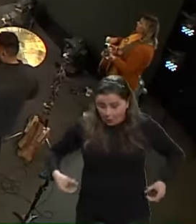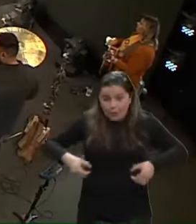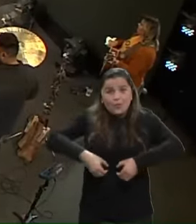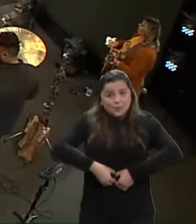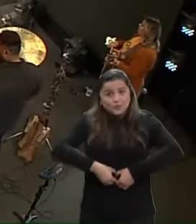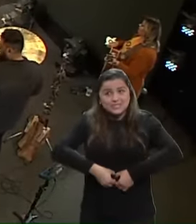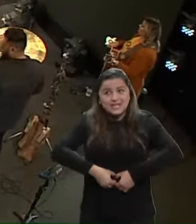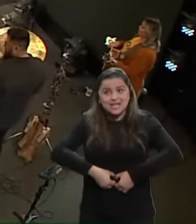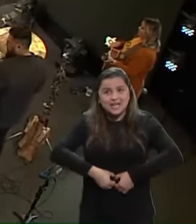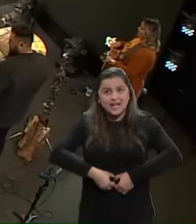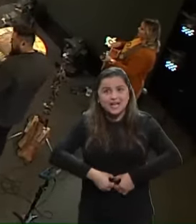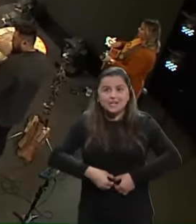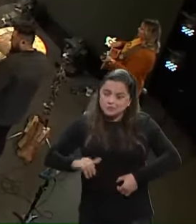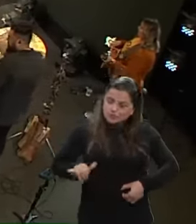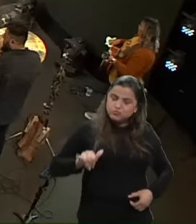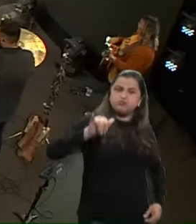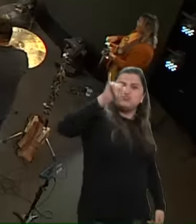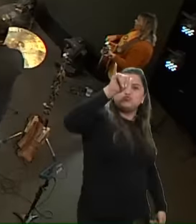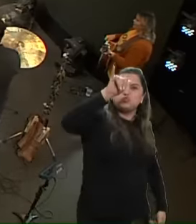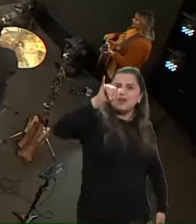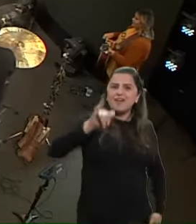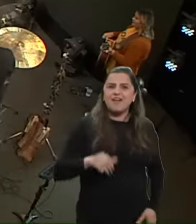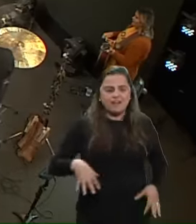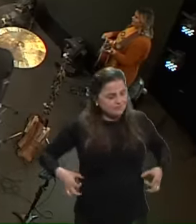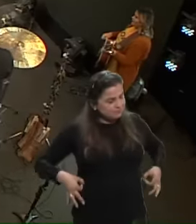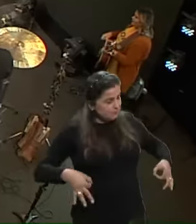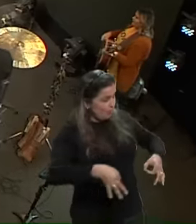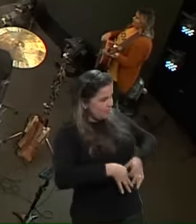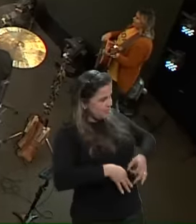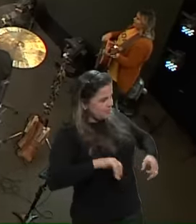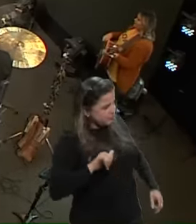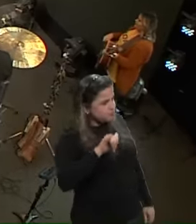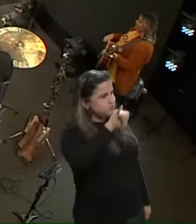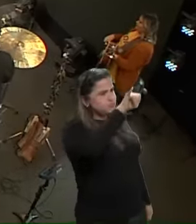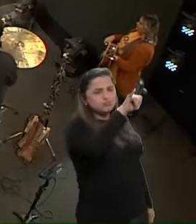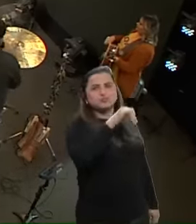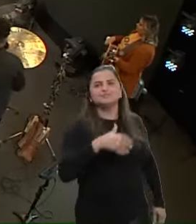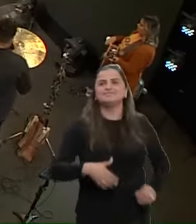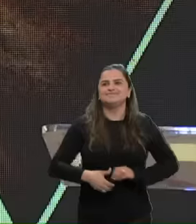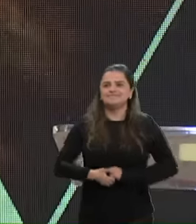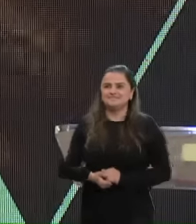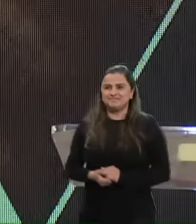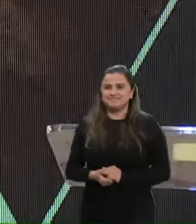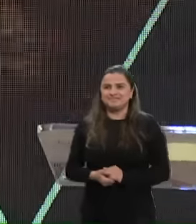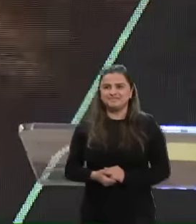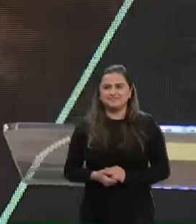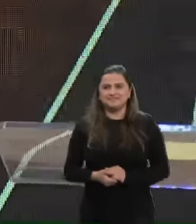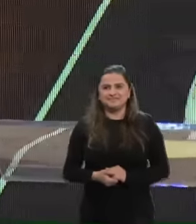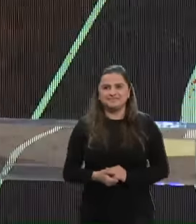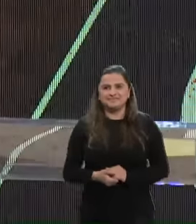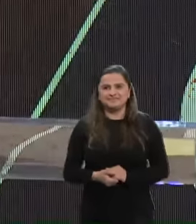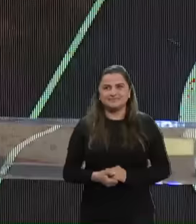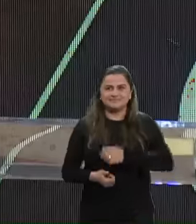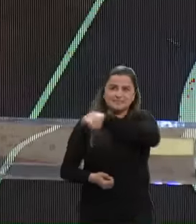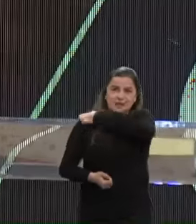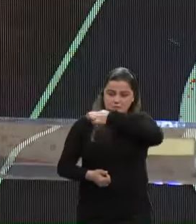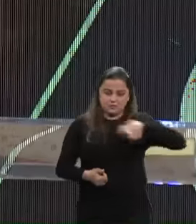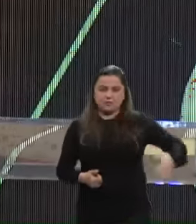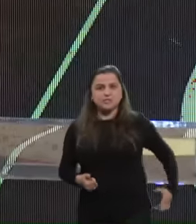Coloca un cinto para decolar. Coloca un cinto. No, no, no. Este irmãozinho colocando